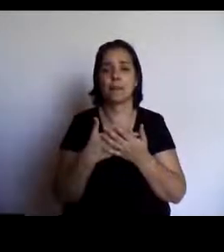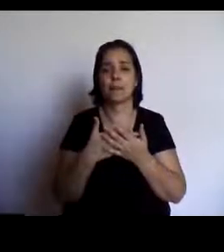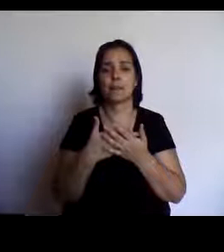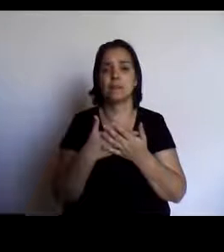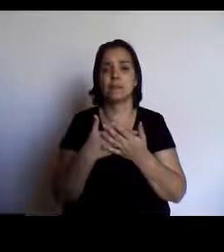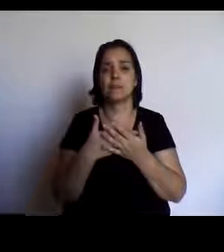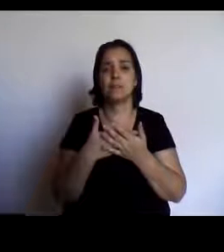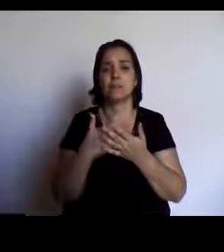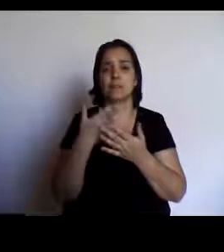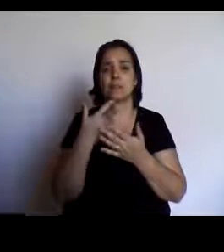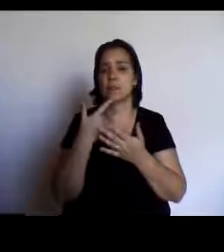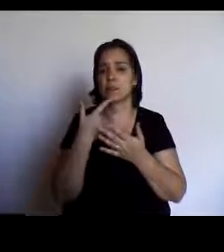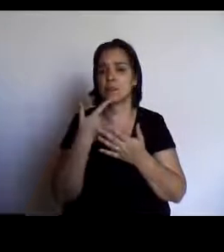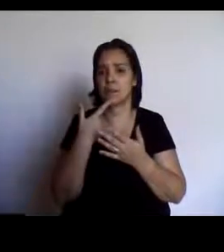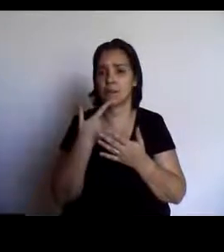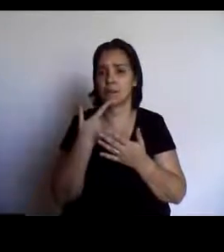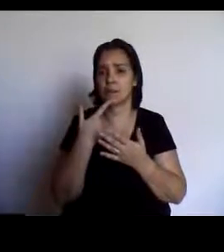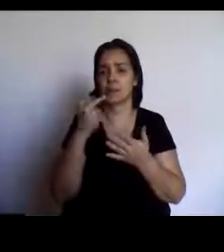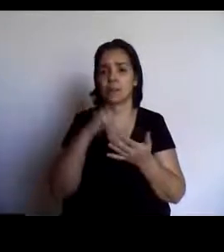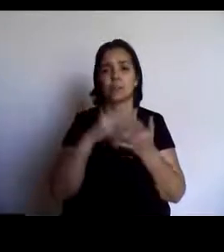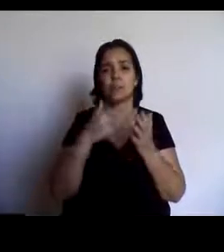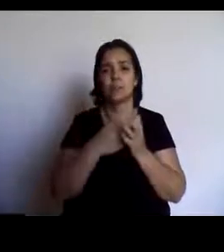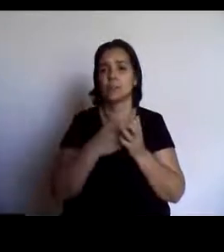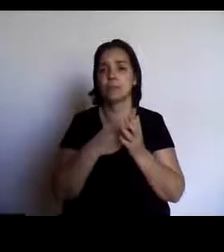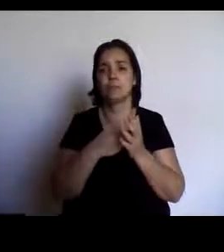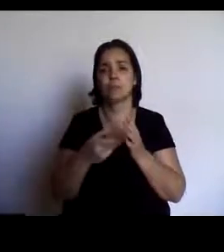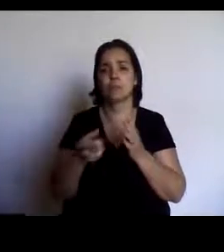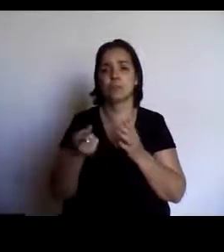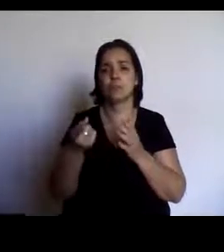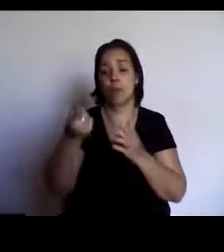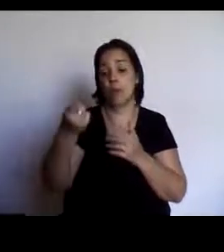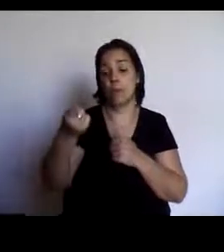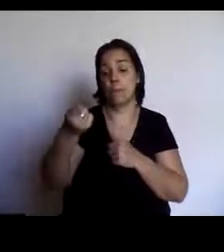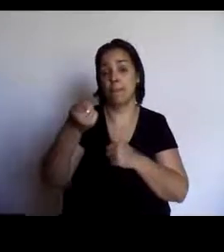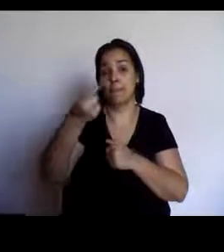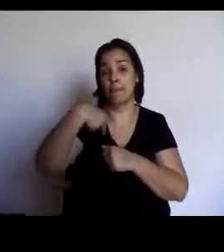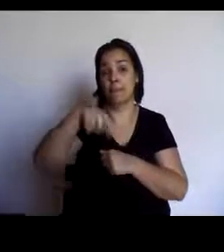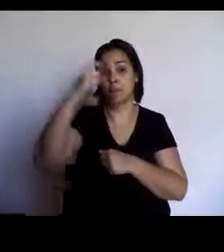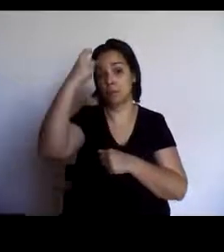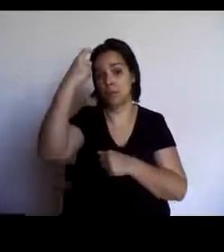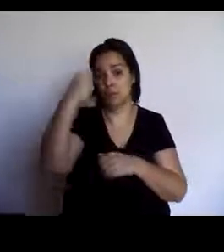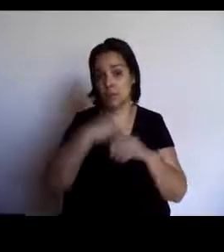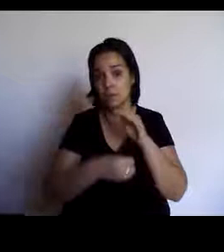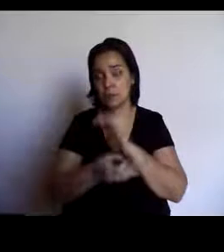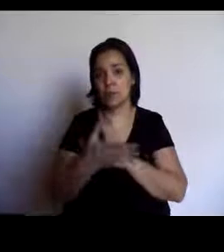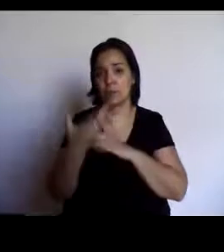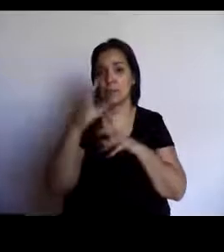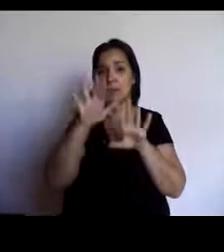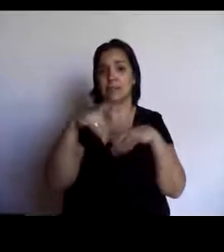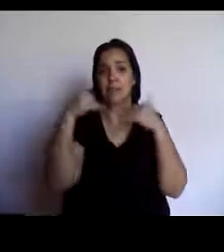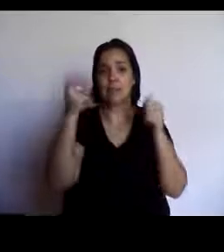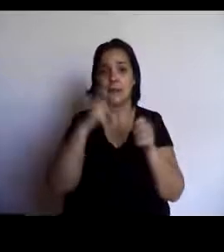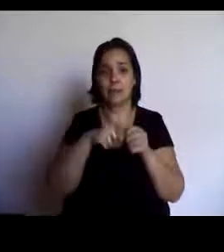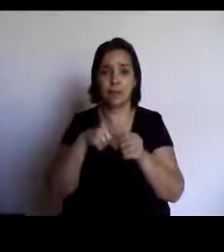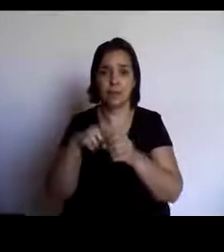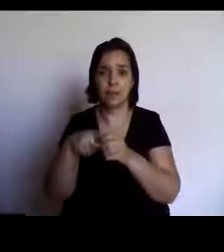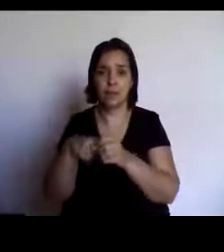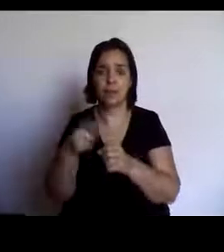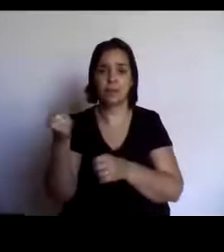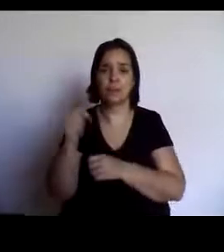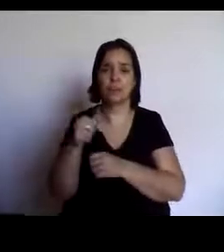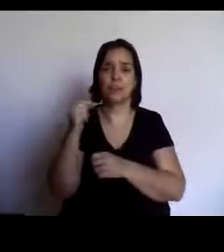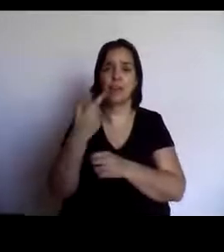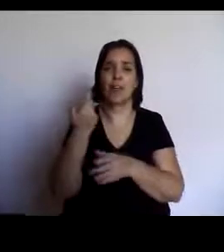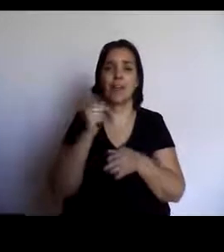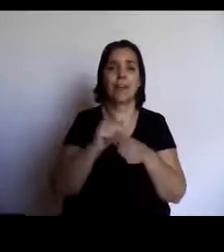para conseguir proyectos que reviertan en nuestros municipios. Participamos en reuniones y en seminarios, organizamos eventos de carácter